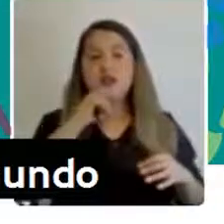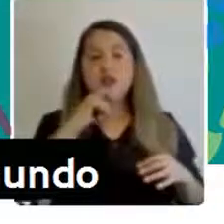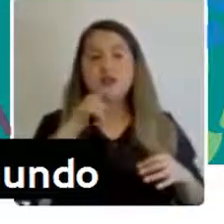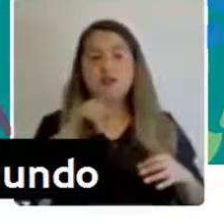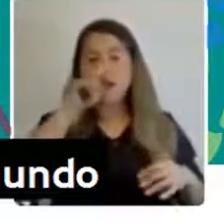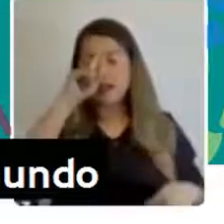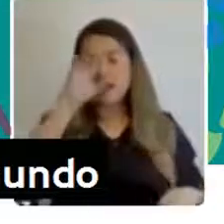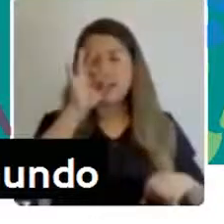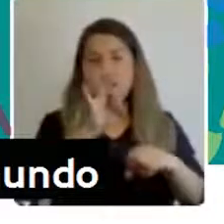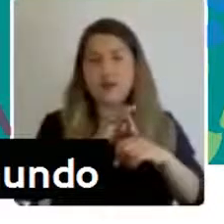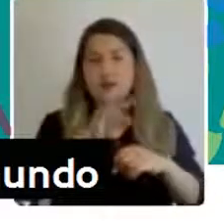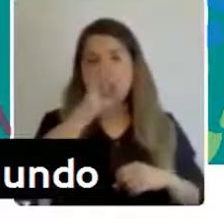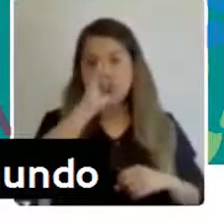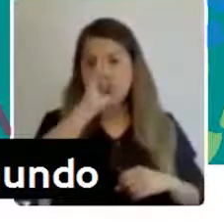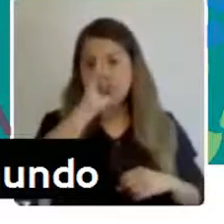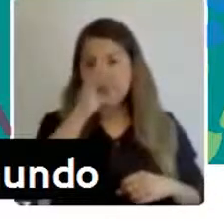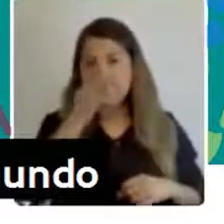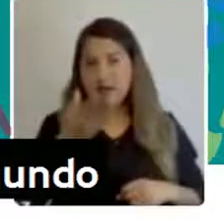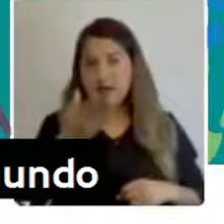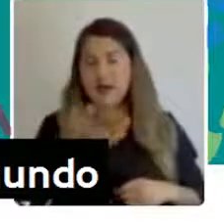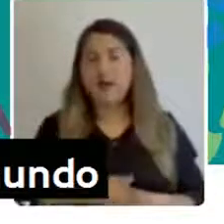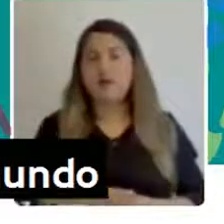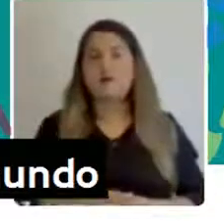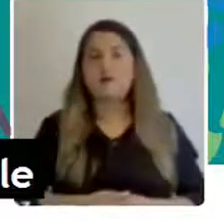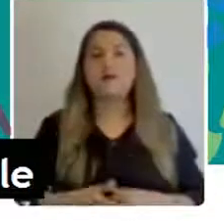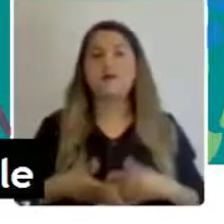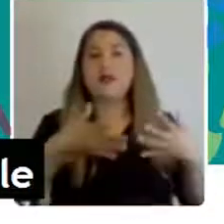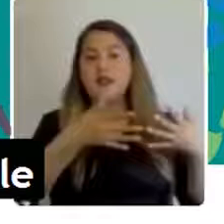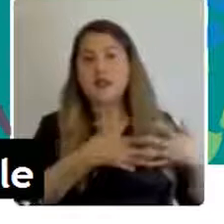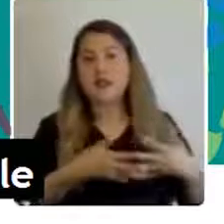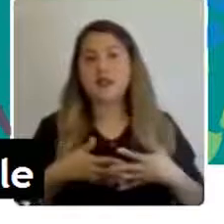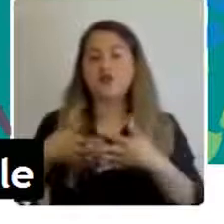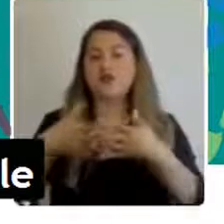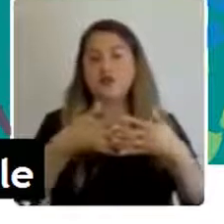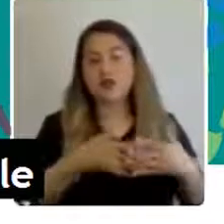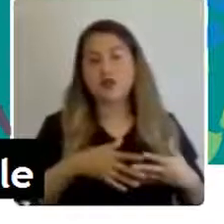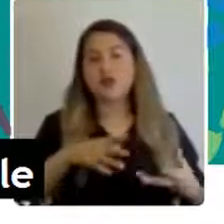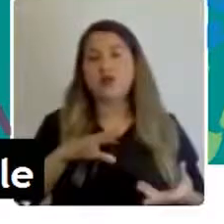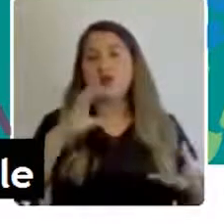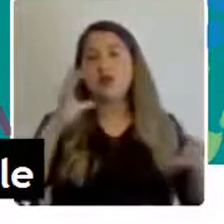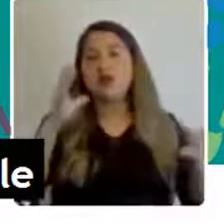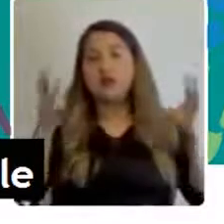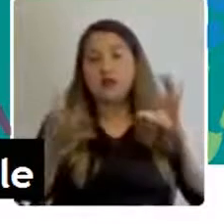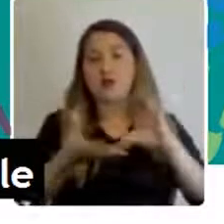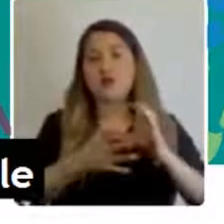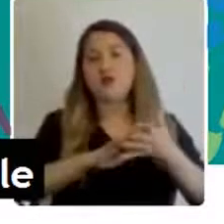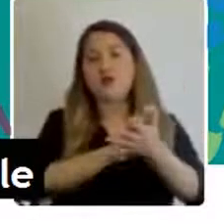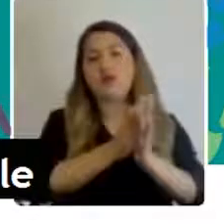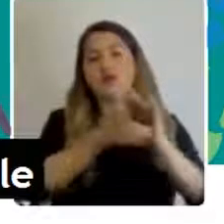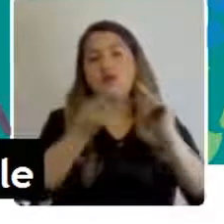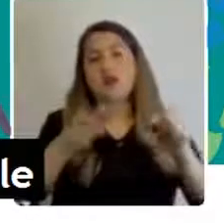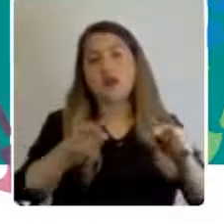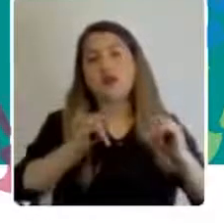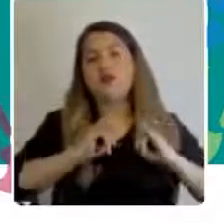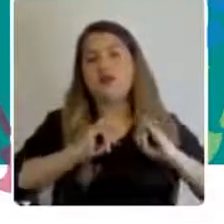raras en Estados Unidos y en el mundo. Y toda esta información está